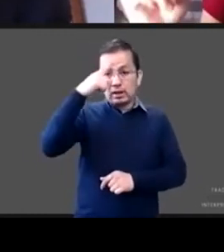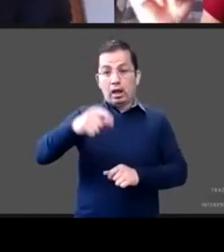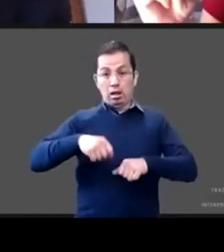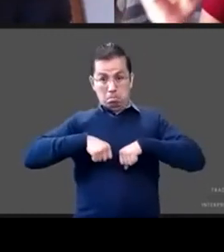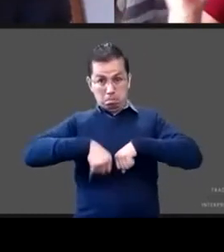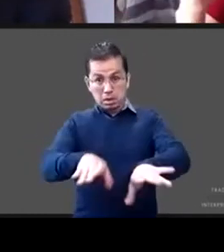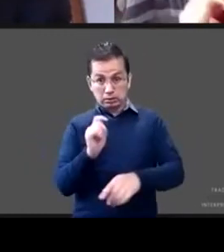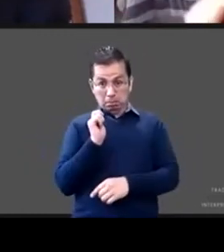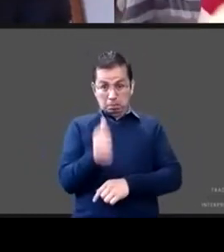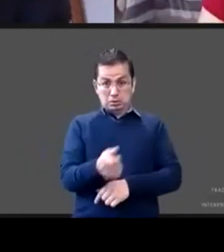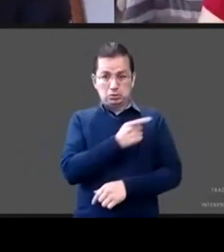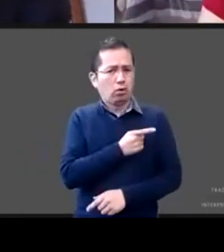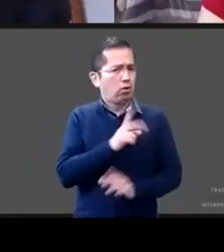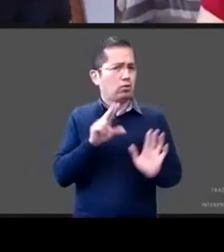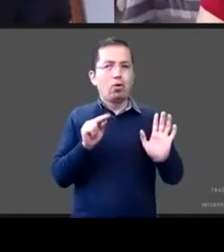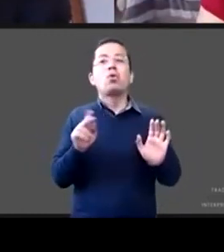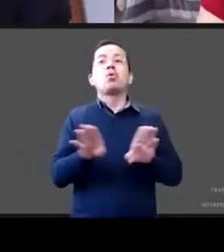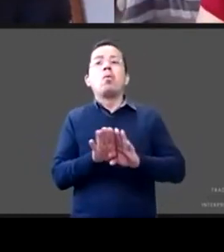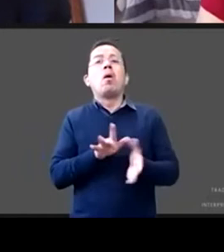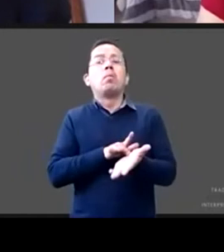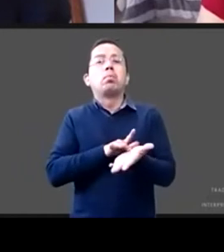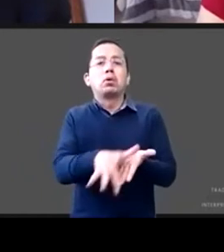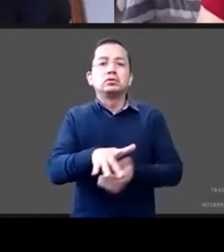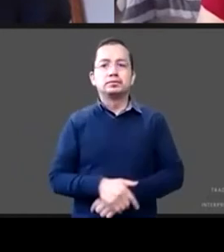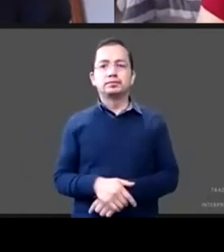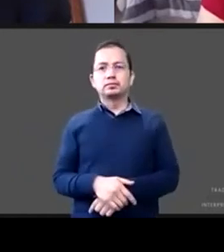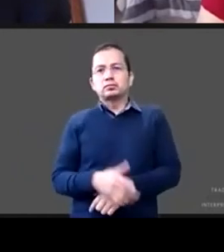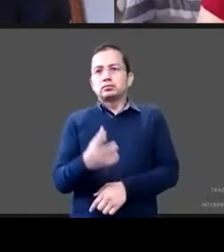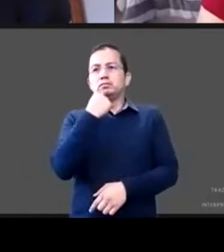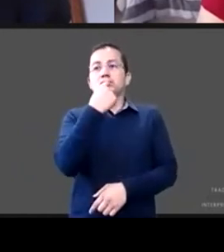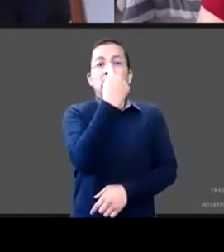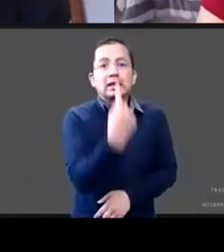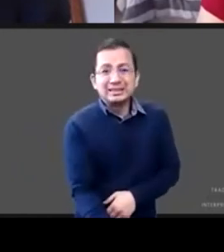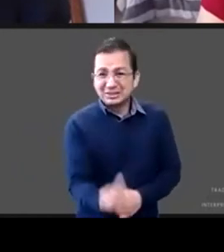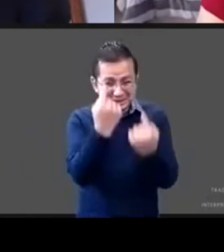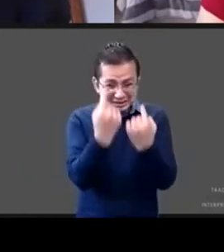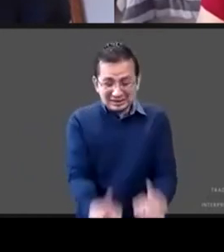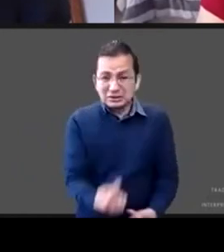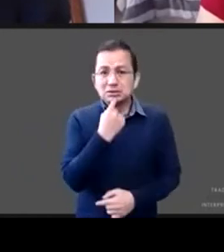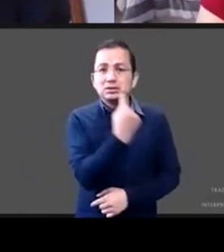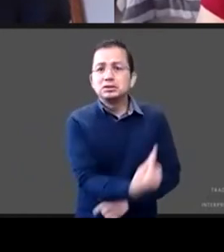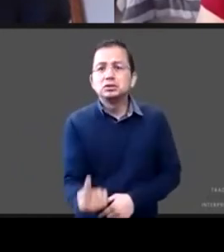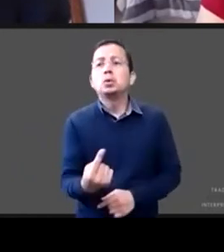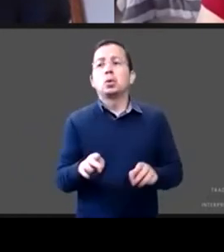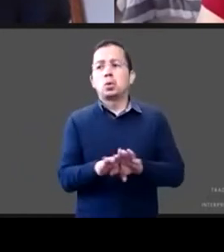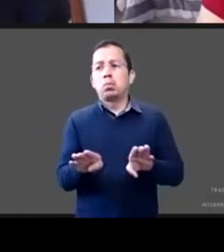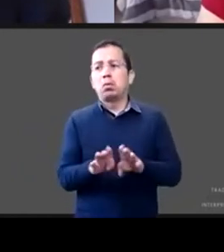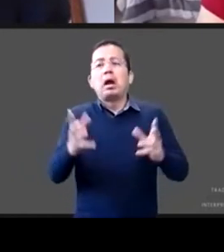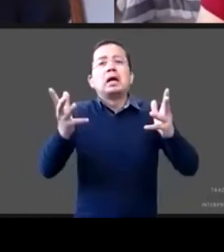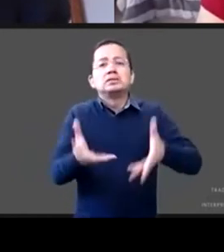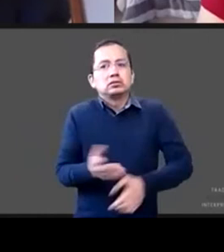urgente. En el caso de las niñas y los niños más pequeños, ¿qué vamos a hacer con el tema del cuidado infantil? Porque lo que va a pasar con